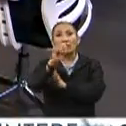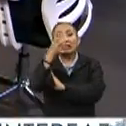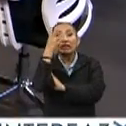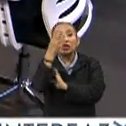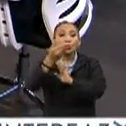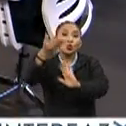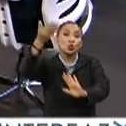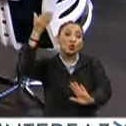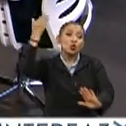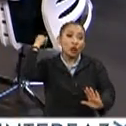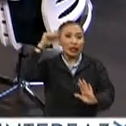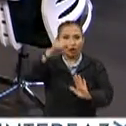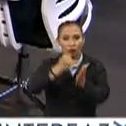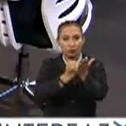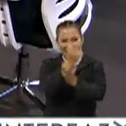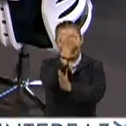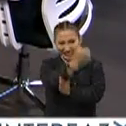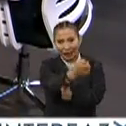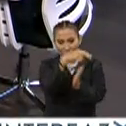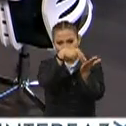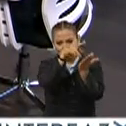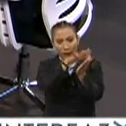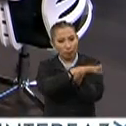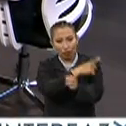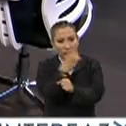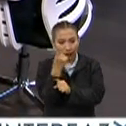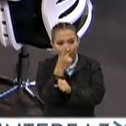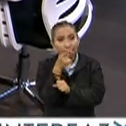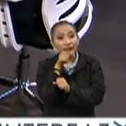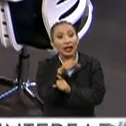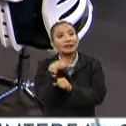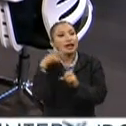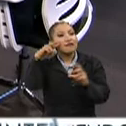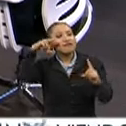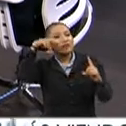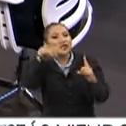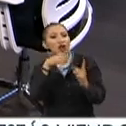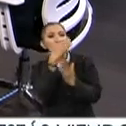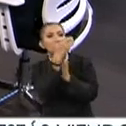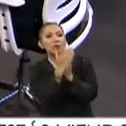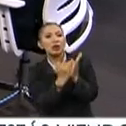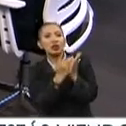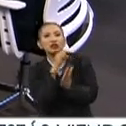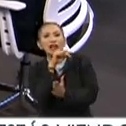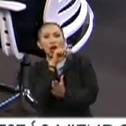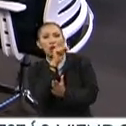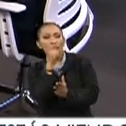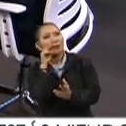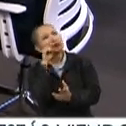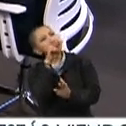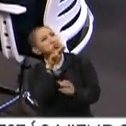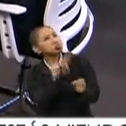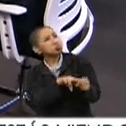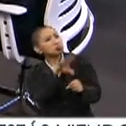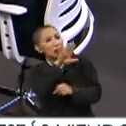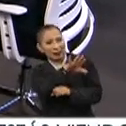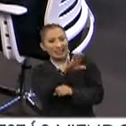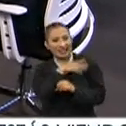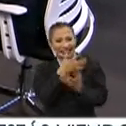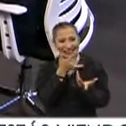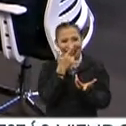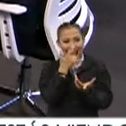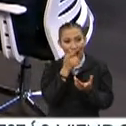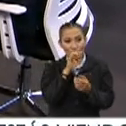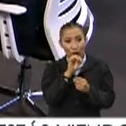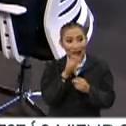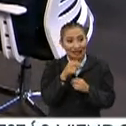1923 y de hecho decidí comenzar con ella porque es tal vez la visión menos Nahui de Nahui, ¿no? Elegí 5 obras que curiosamente